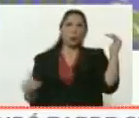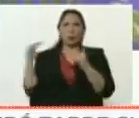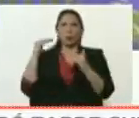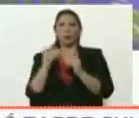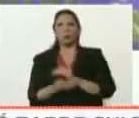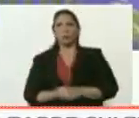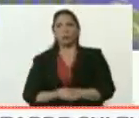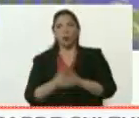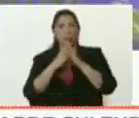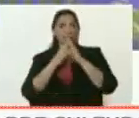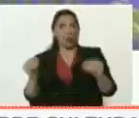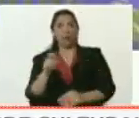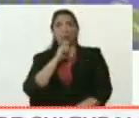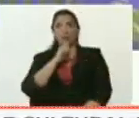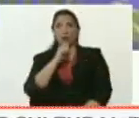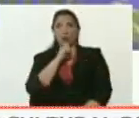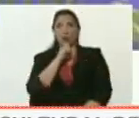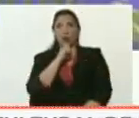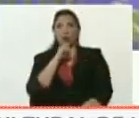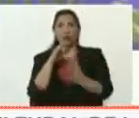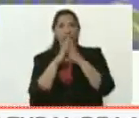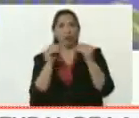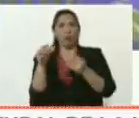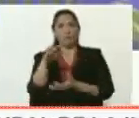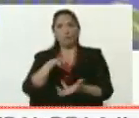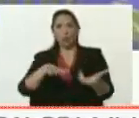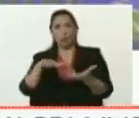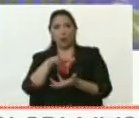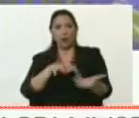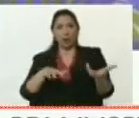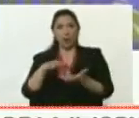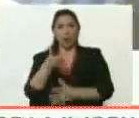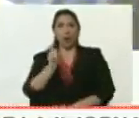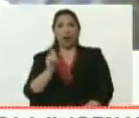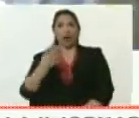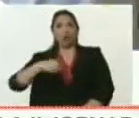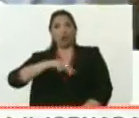con todas las dificultades, con todos los problemas que eso ha traído para